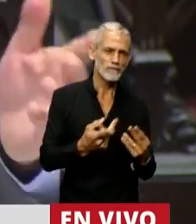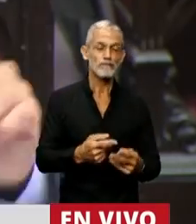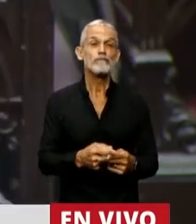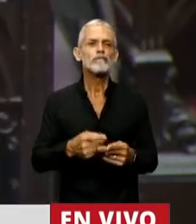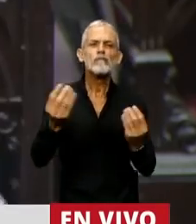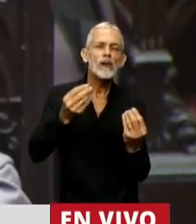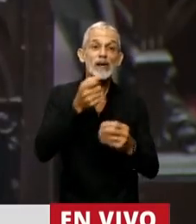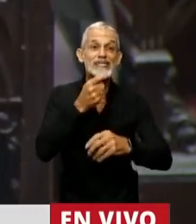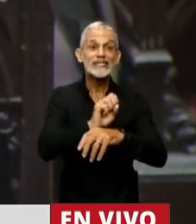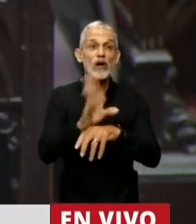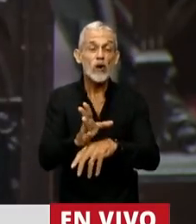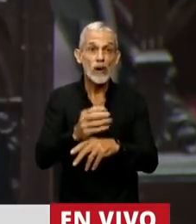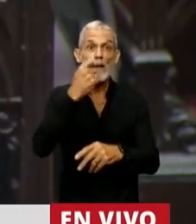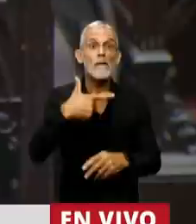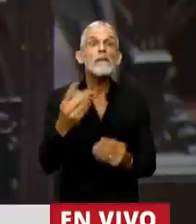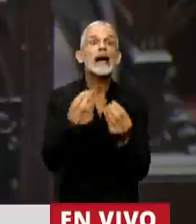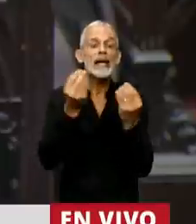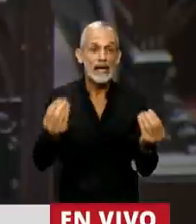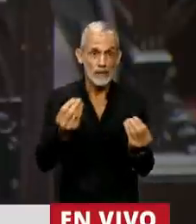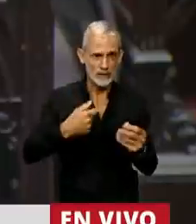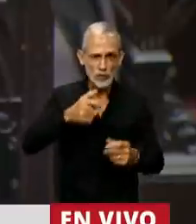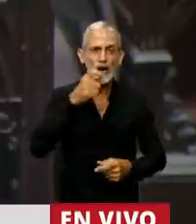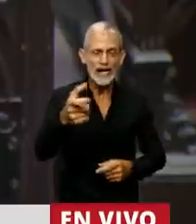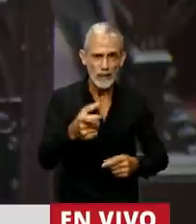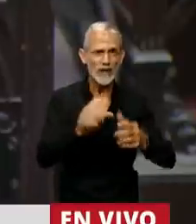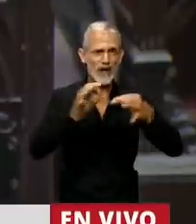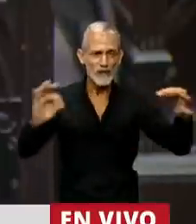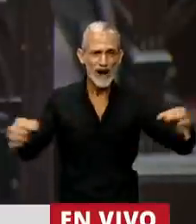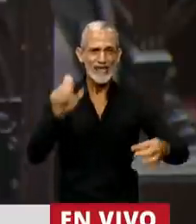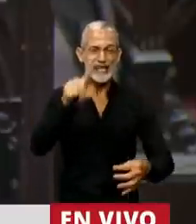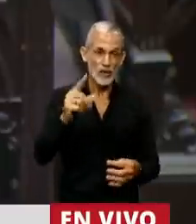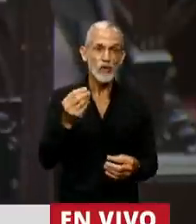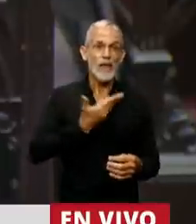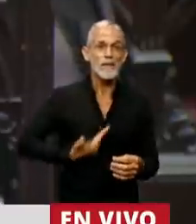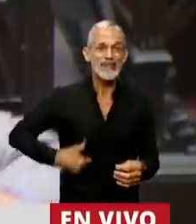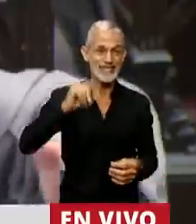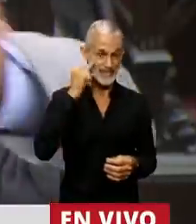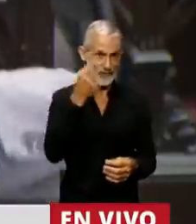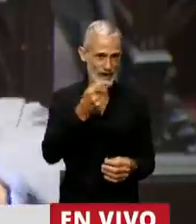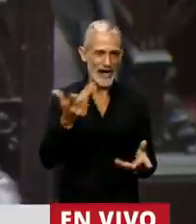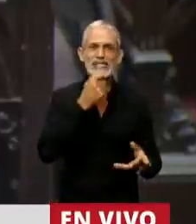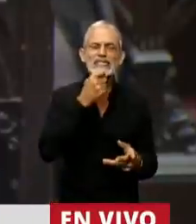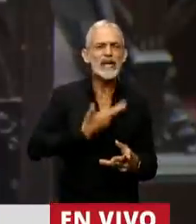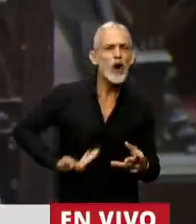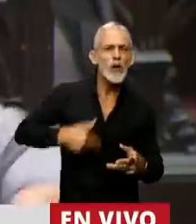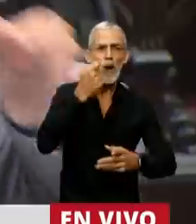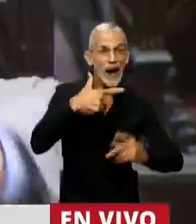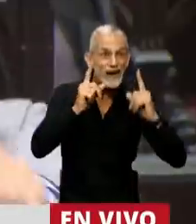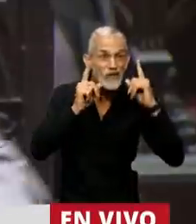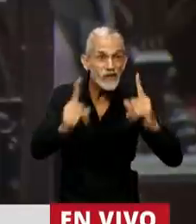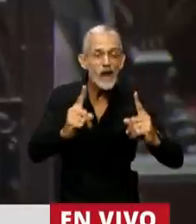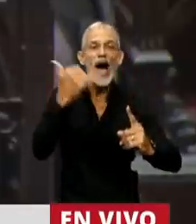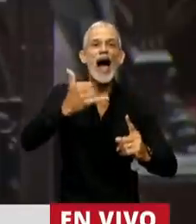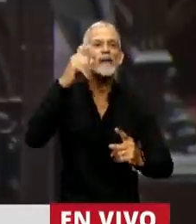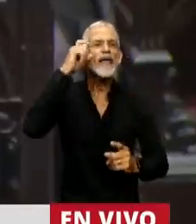¿qué hubiera pasado si gobernara Macri? Le contesto con una frase también del presidente. Si gobernara Macri,